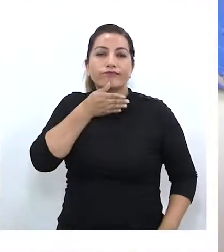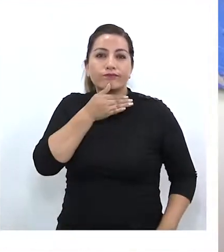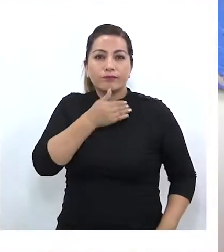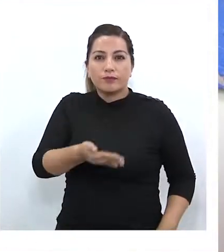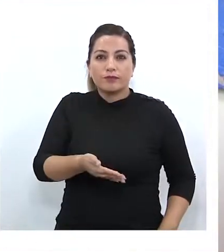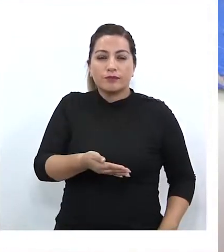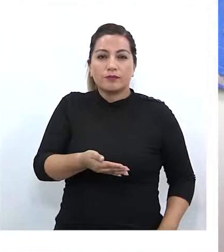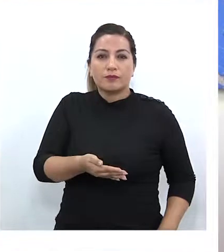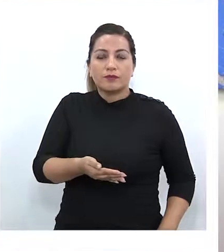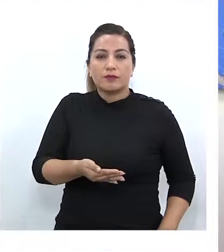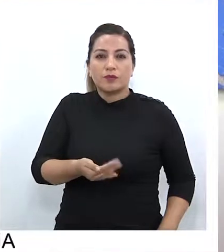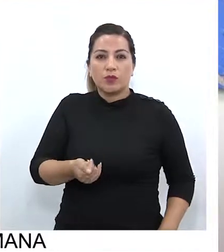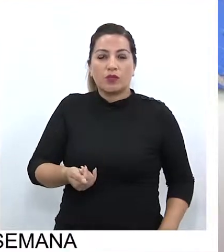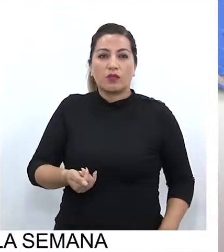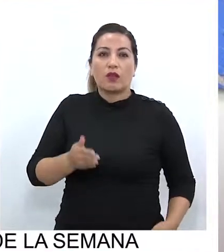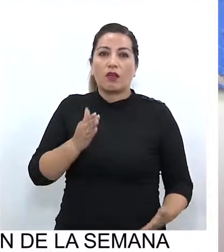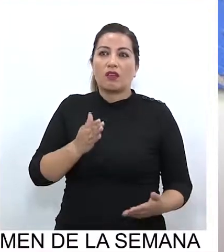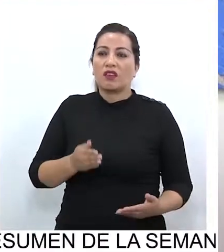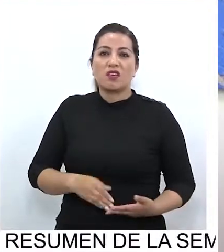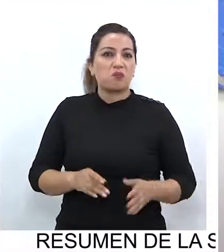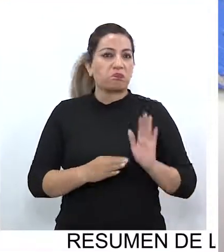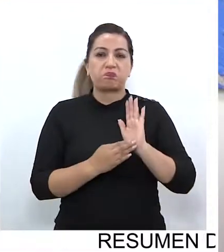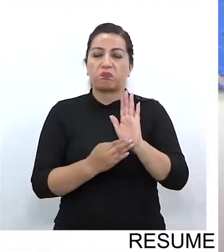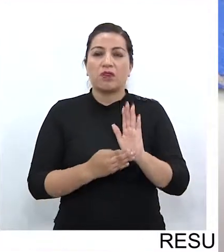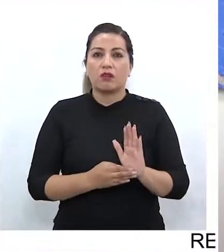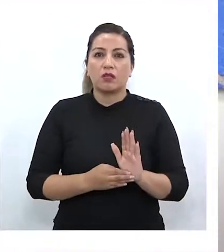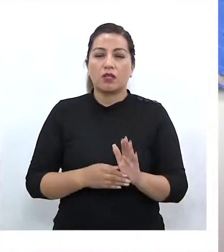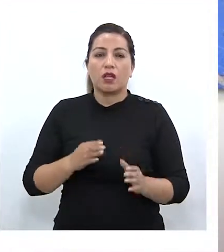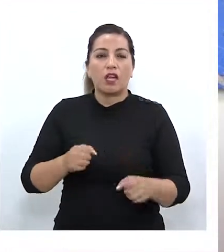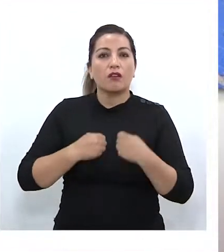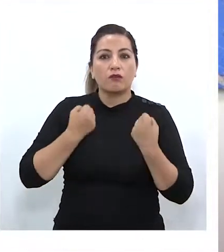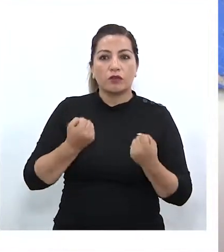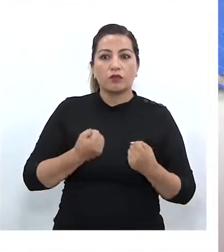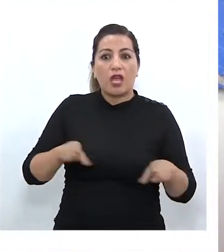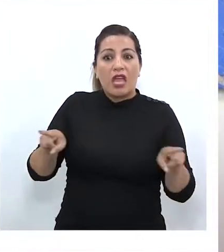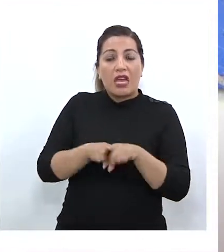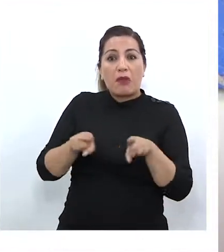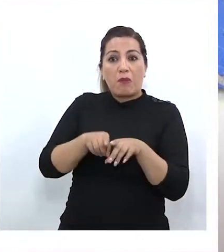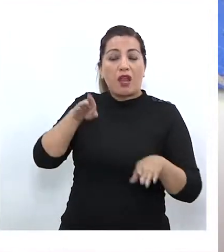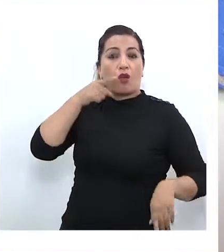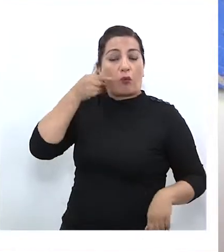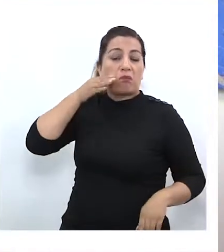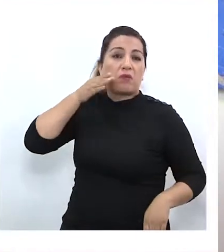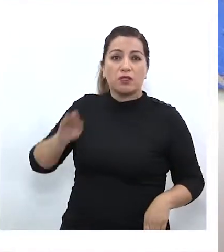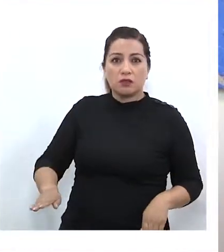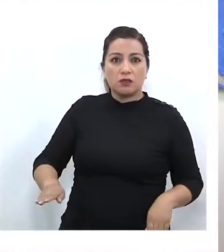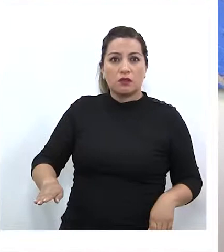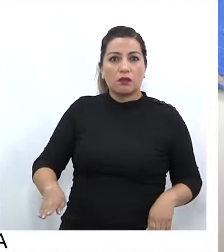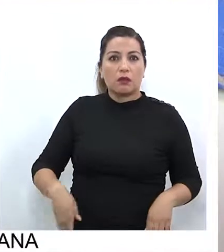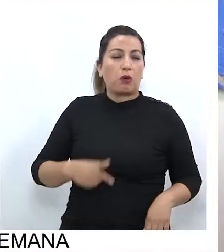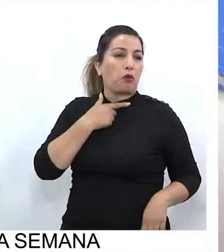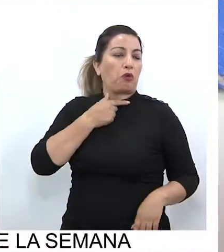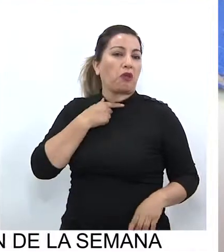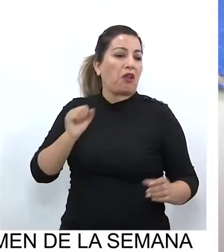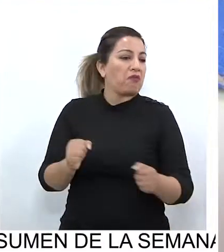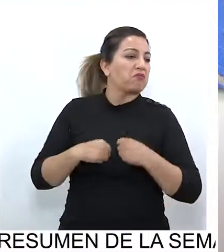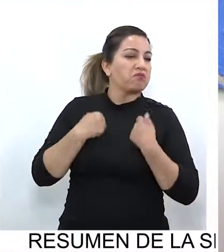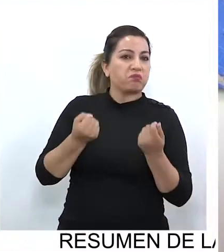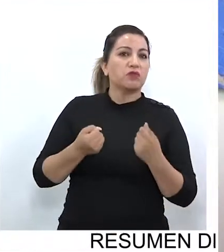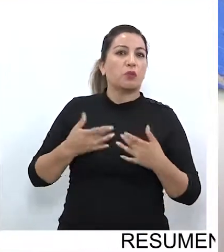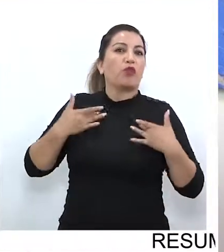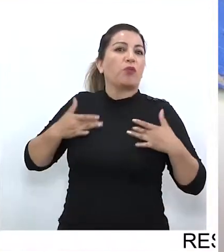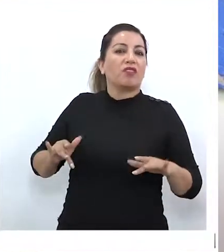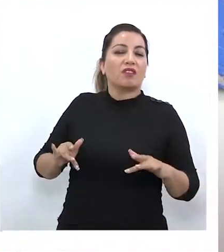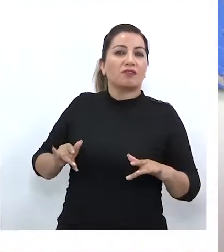ninguna consecuencia ese esfuerzo. El hermano chico de ese niño le dice, bueno, si a mi hermano no le sirvió esforzarse, yo tampoco